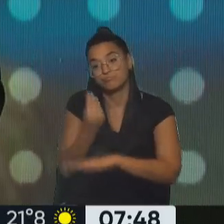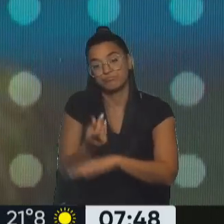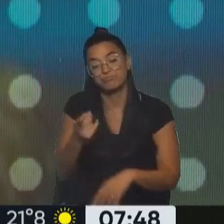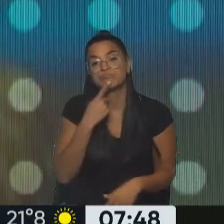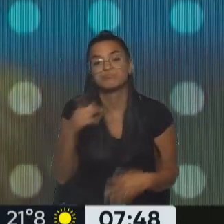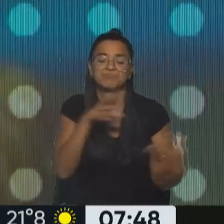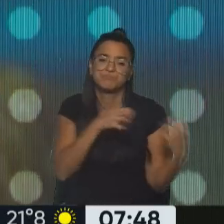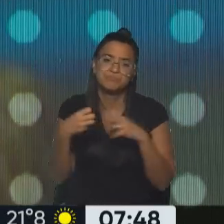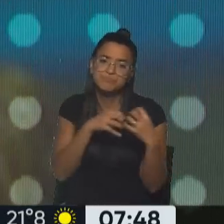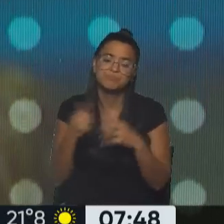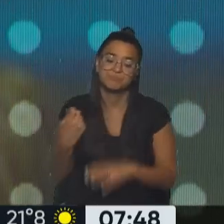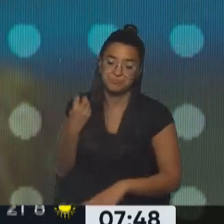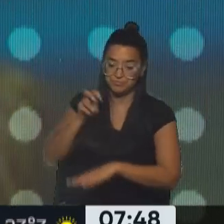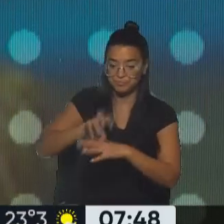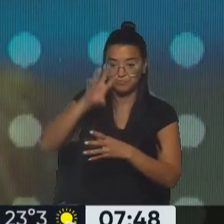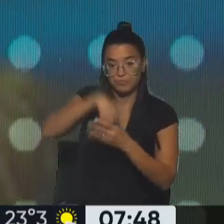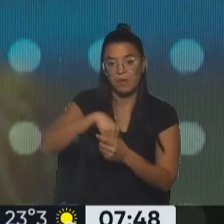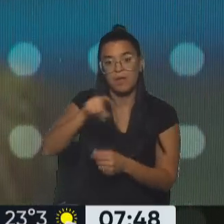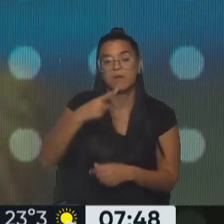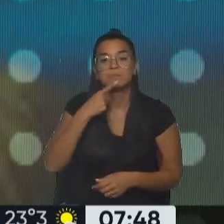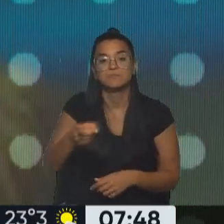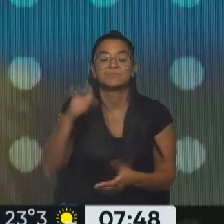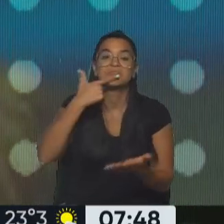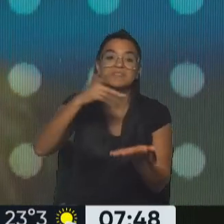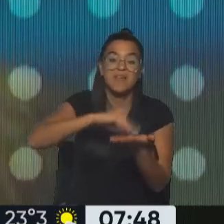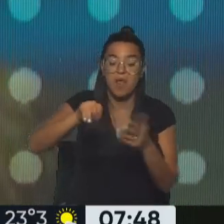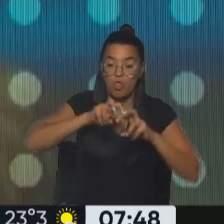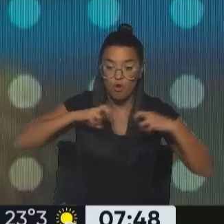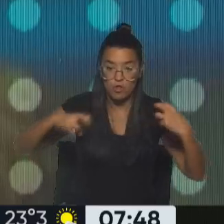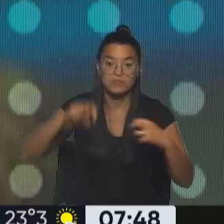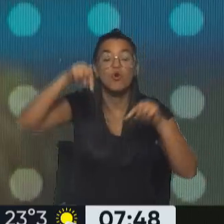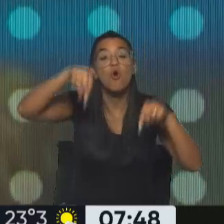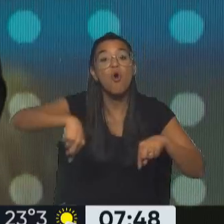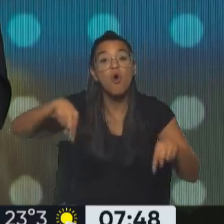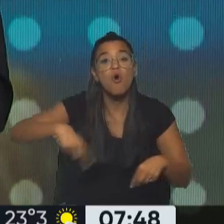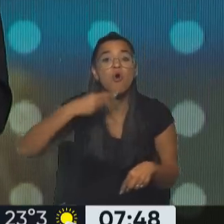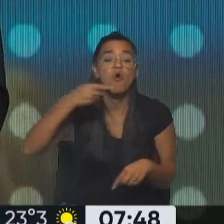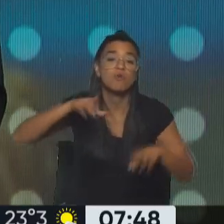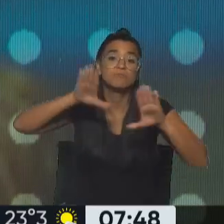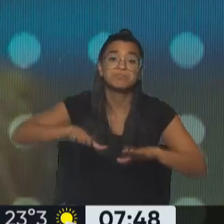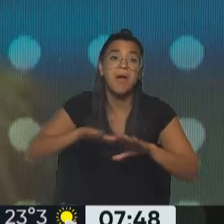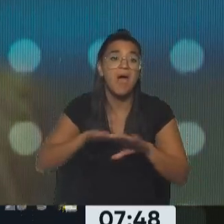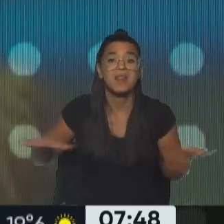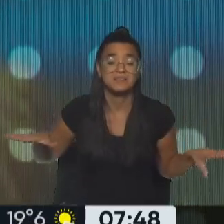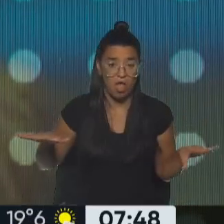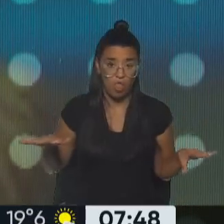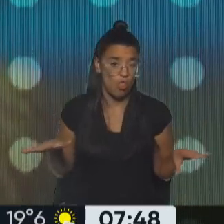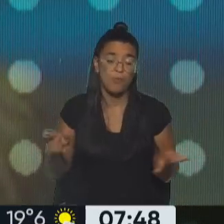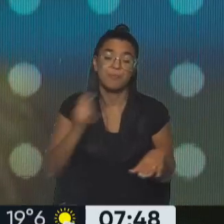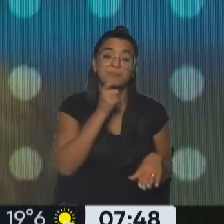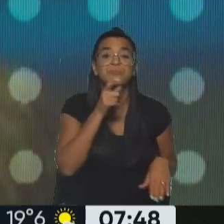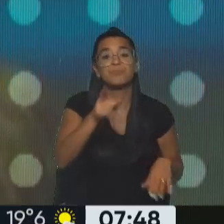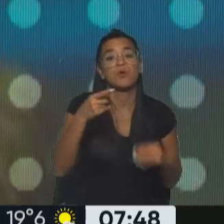disputa por una banca en la representación de los senadores, hoy el Consejo está virtualmente paralizado. Por ejemplo, por